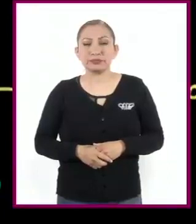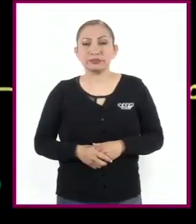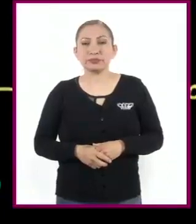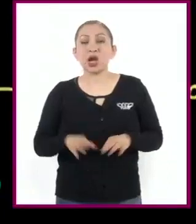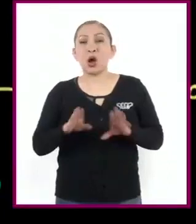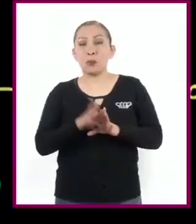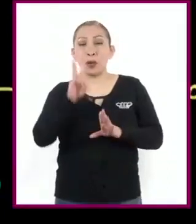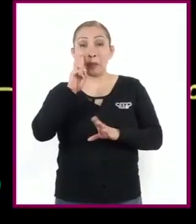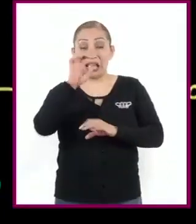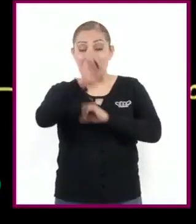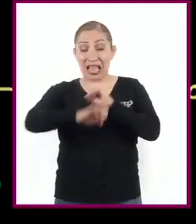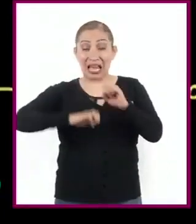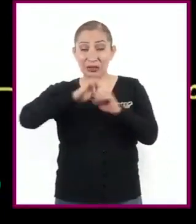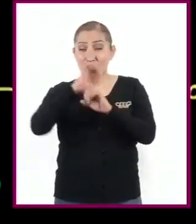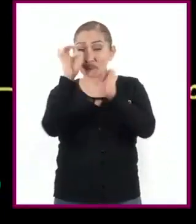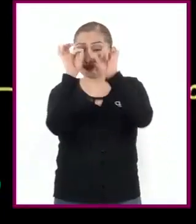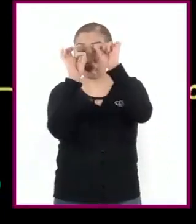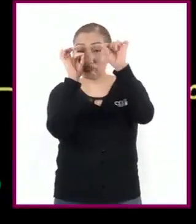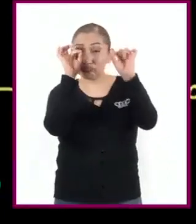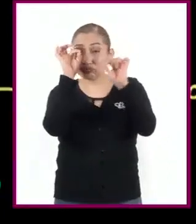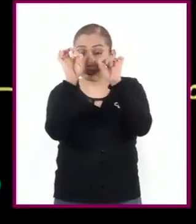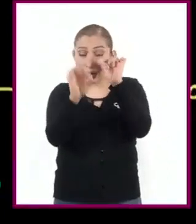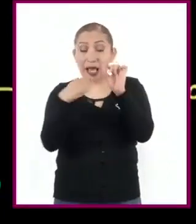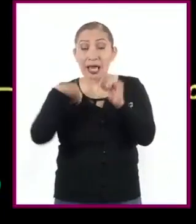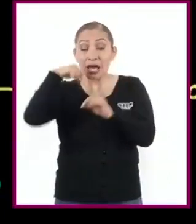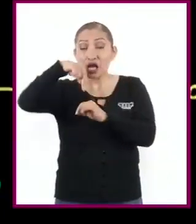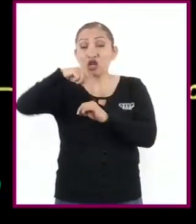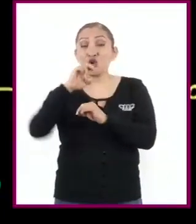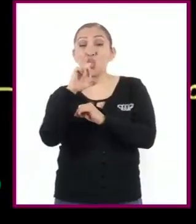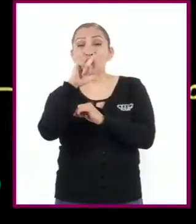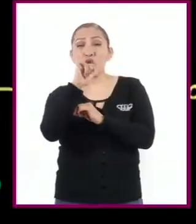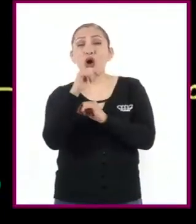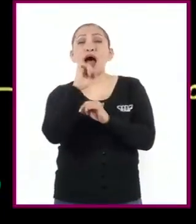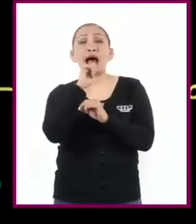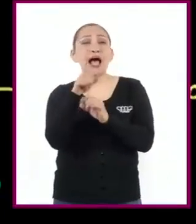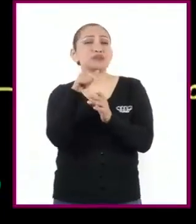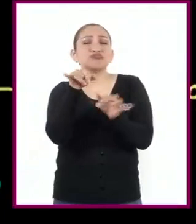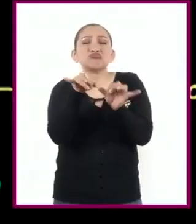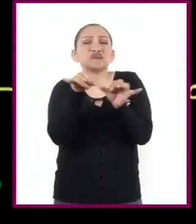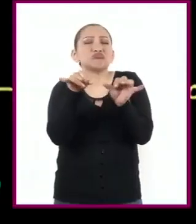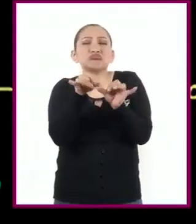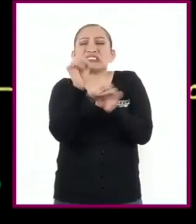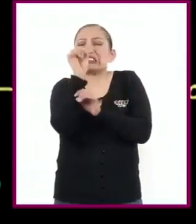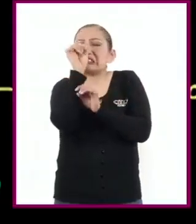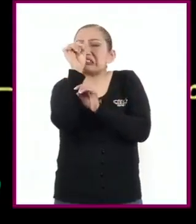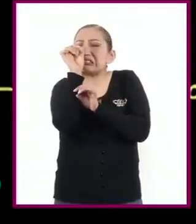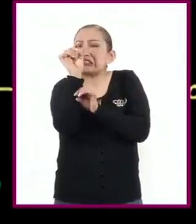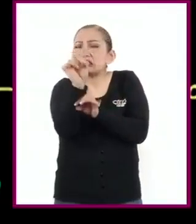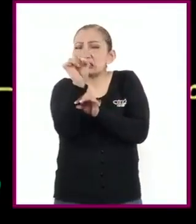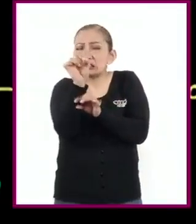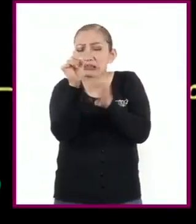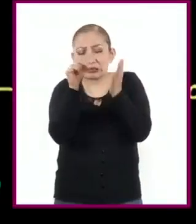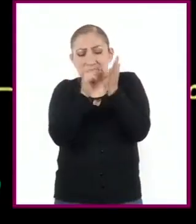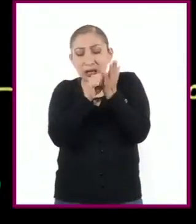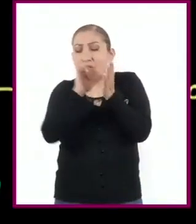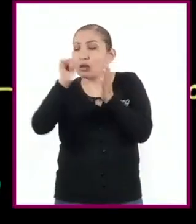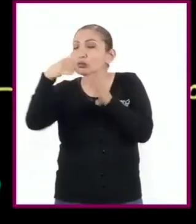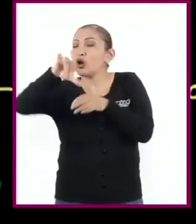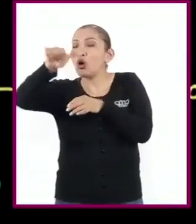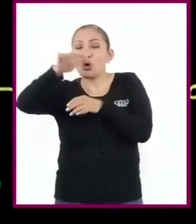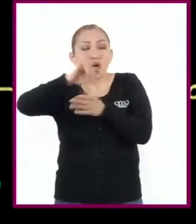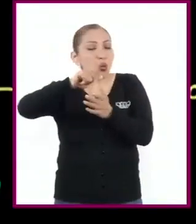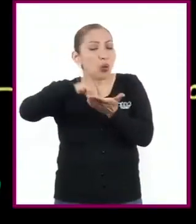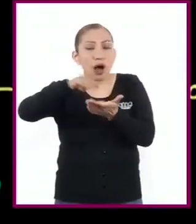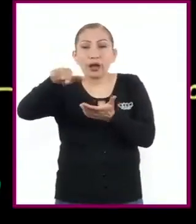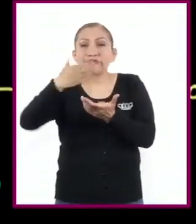Como los electrones son muy pequeños y el núcleo solo ocupa una pequeñísima fracción, el resto no